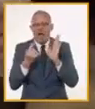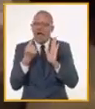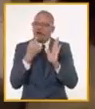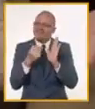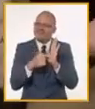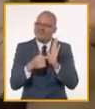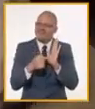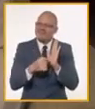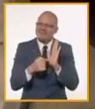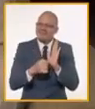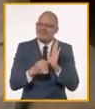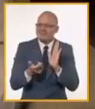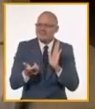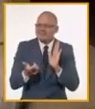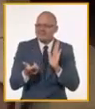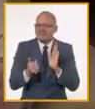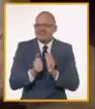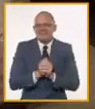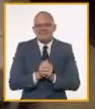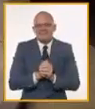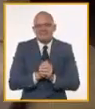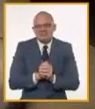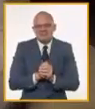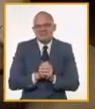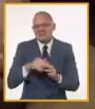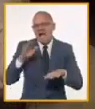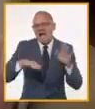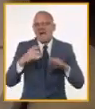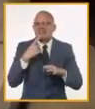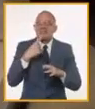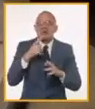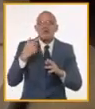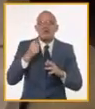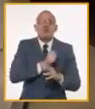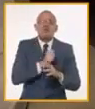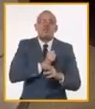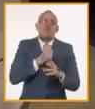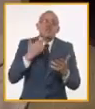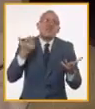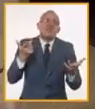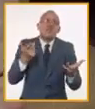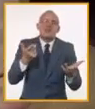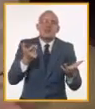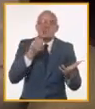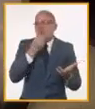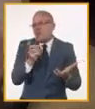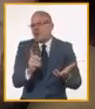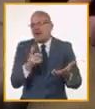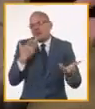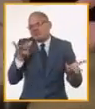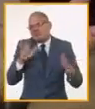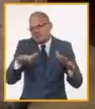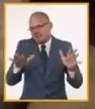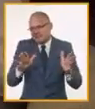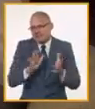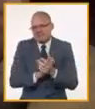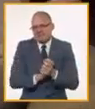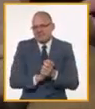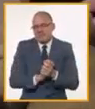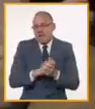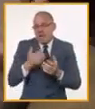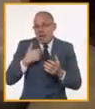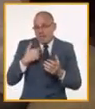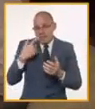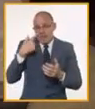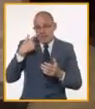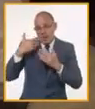es importante para uno y no lo logró, no pudo, lo que sea. Pero en general, como habría que hablar, ¿no? Mirándole